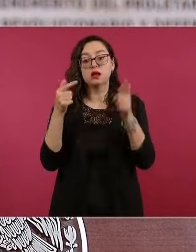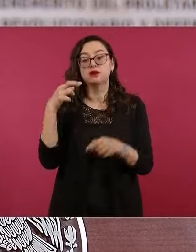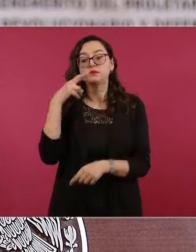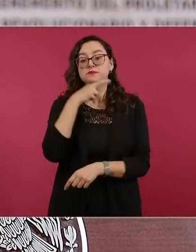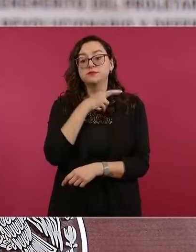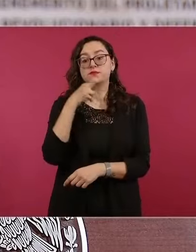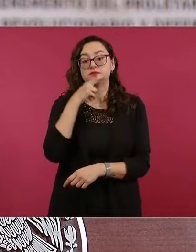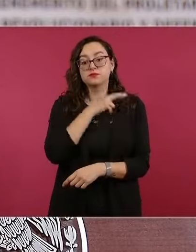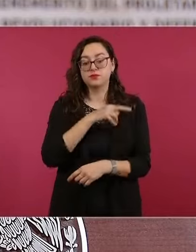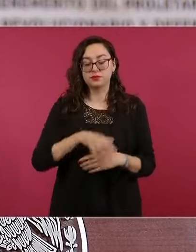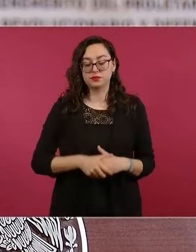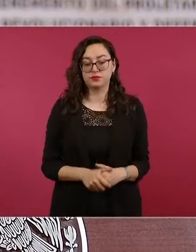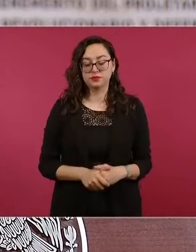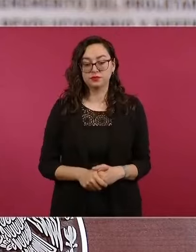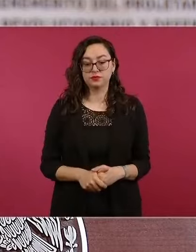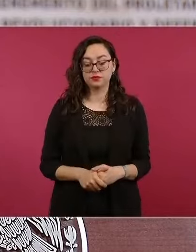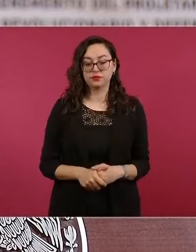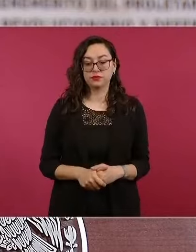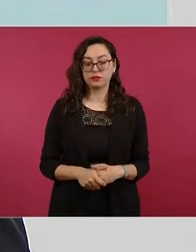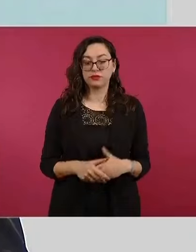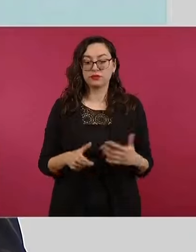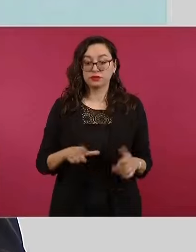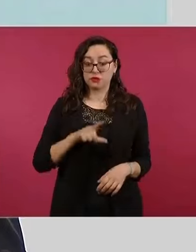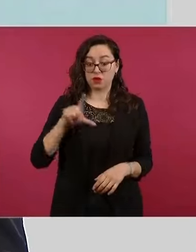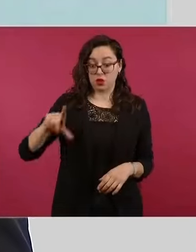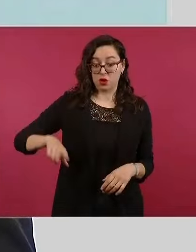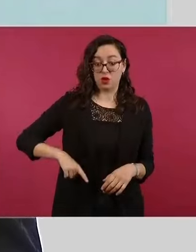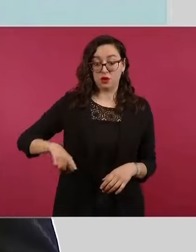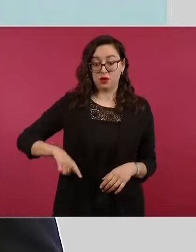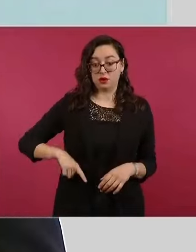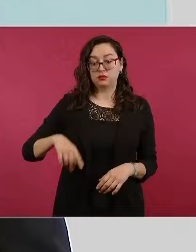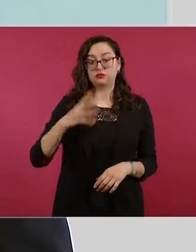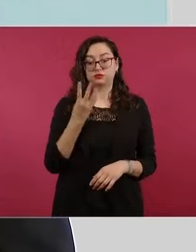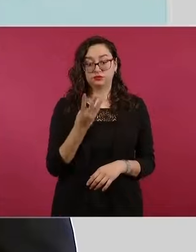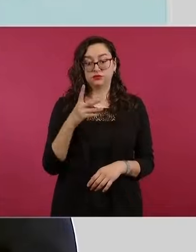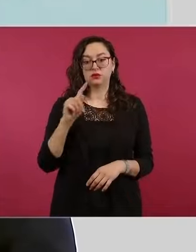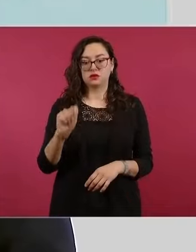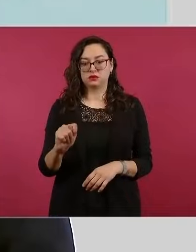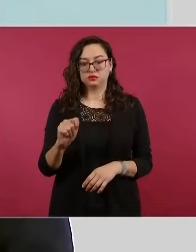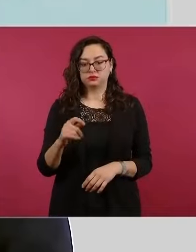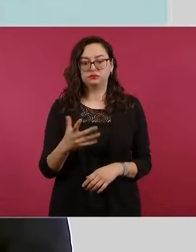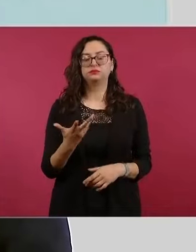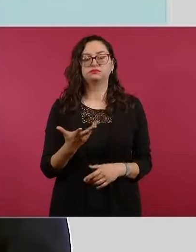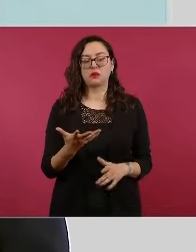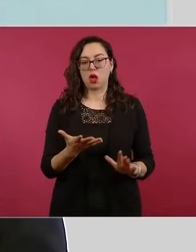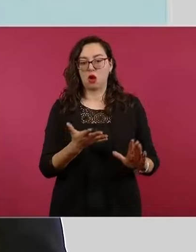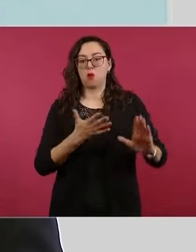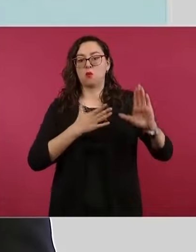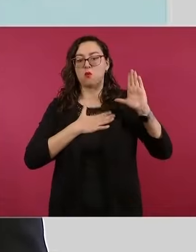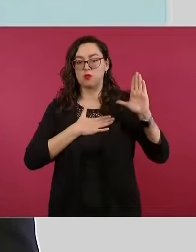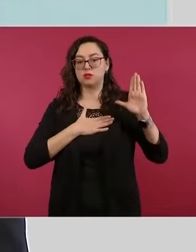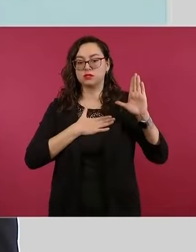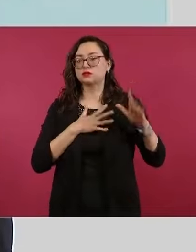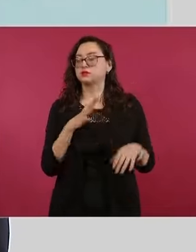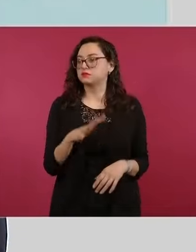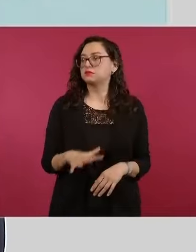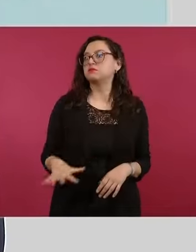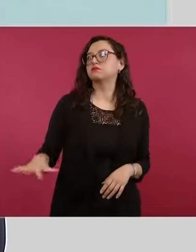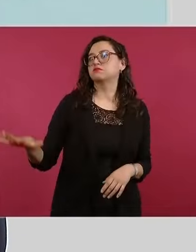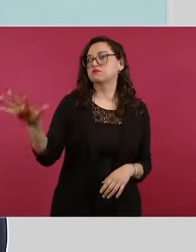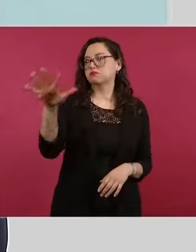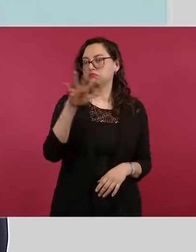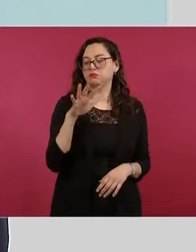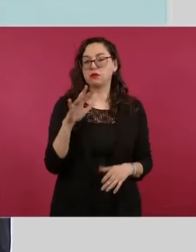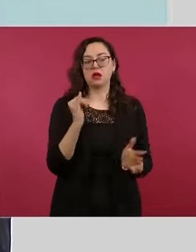Este gobierno, el de la Cuarta Transformación, está comprometido con el pueblo de México, por eso el pago